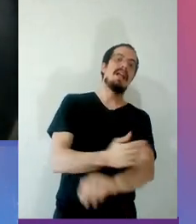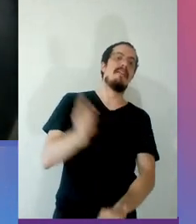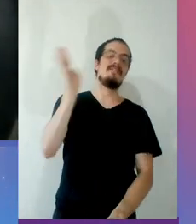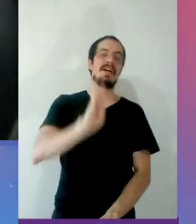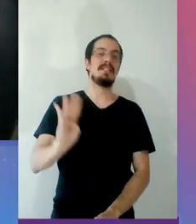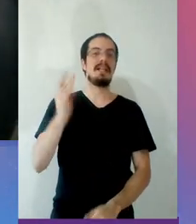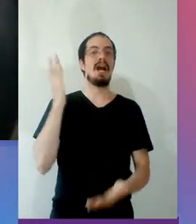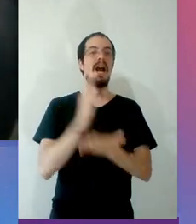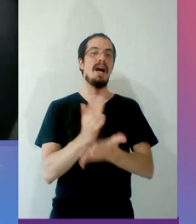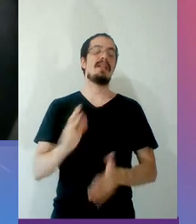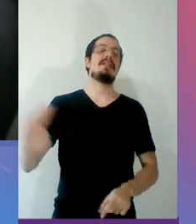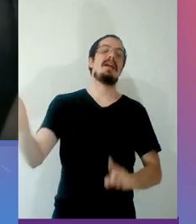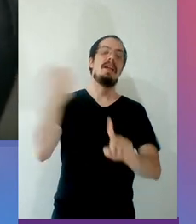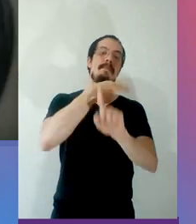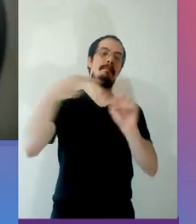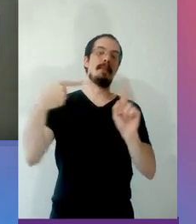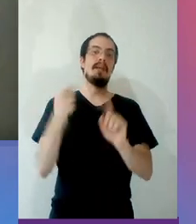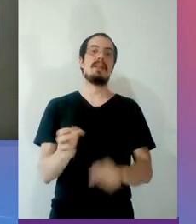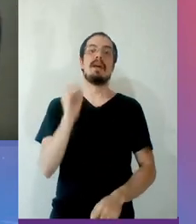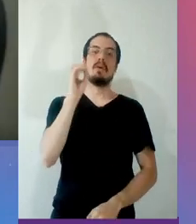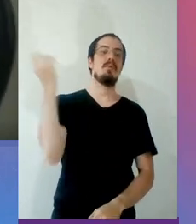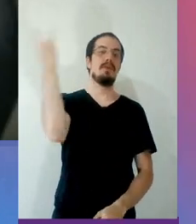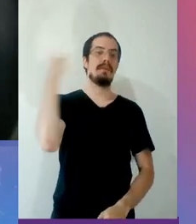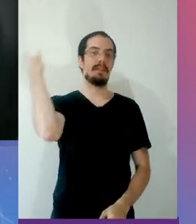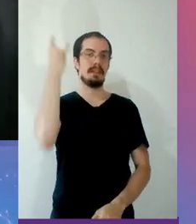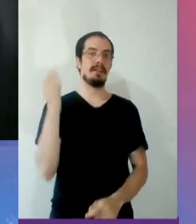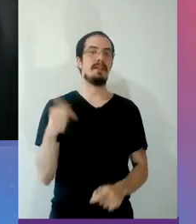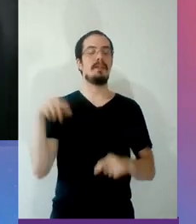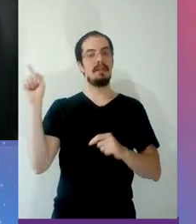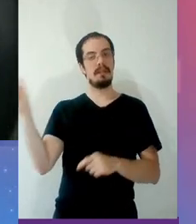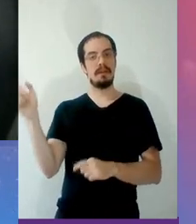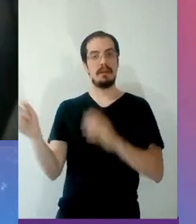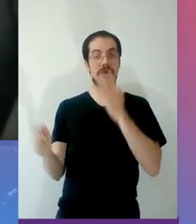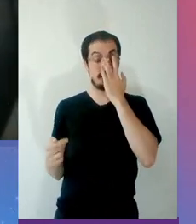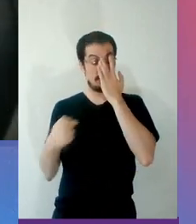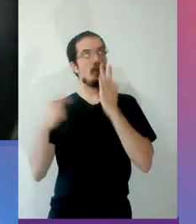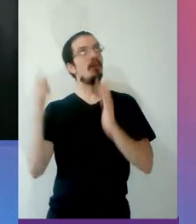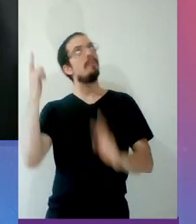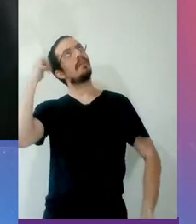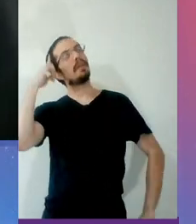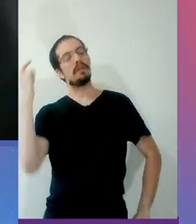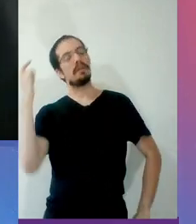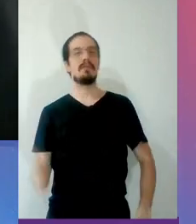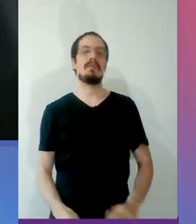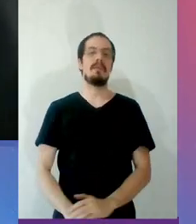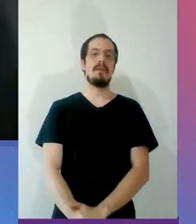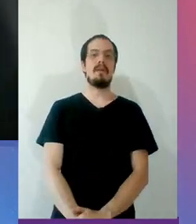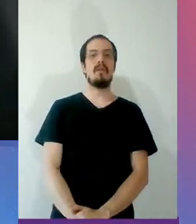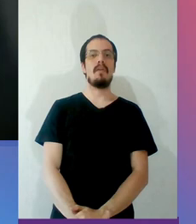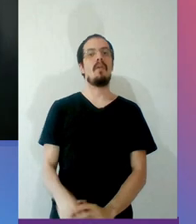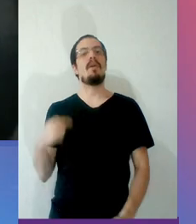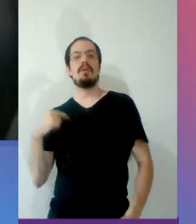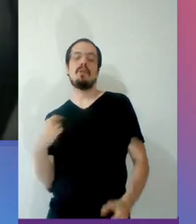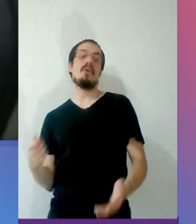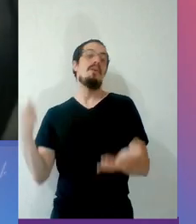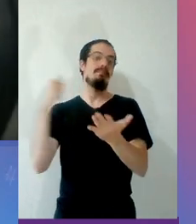Entonces, creo que yo pongo mis fichas hoy día